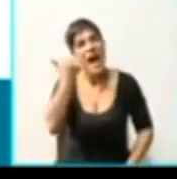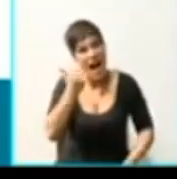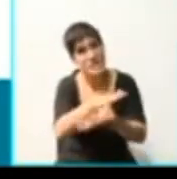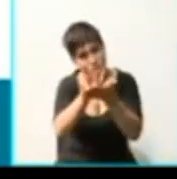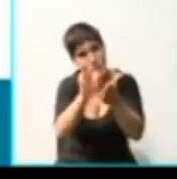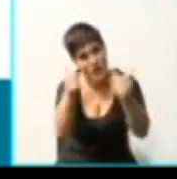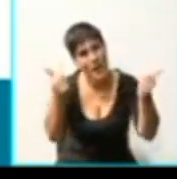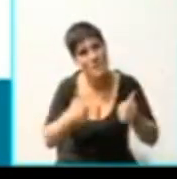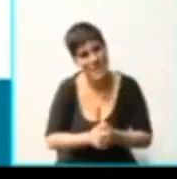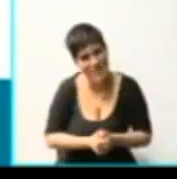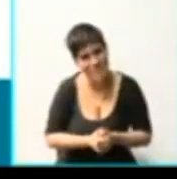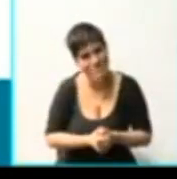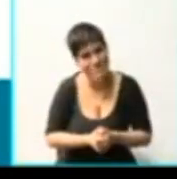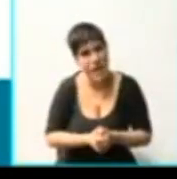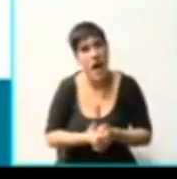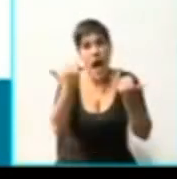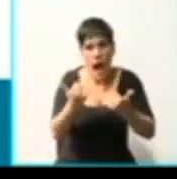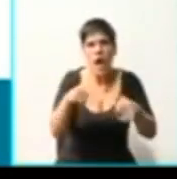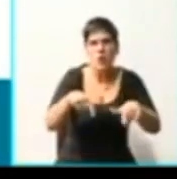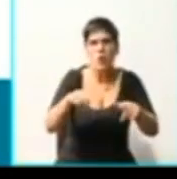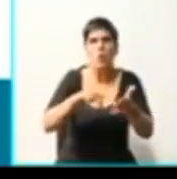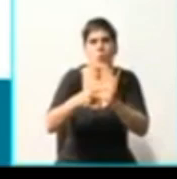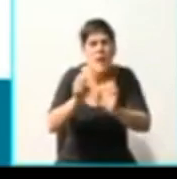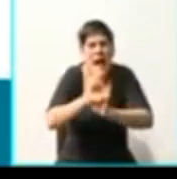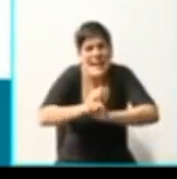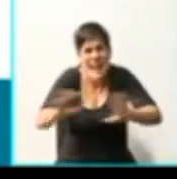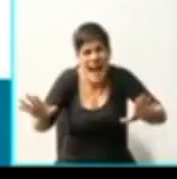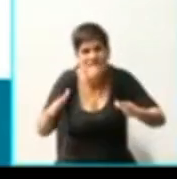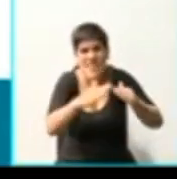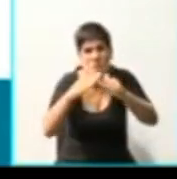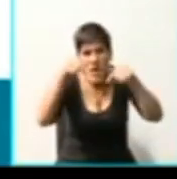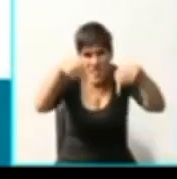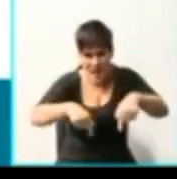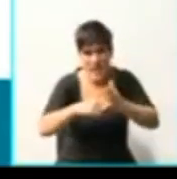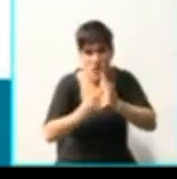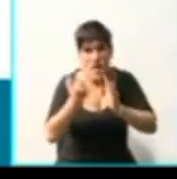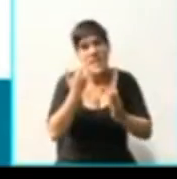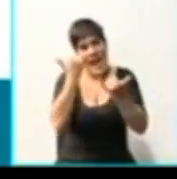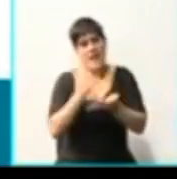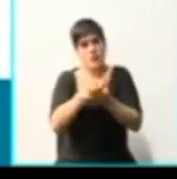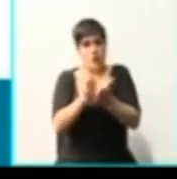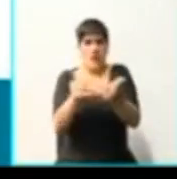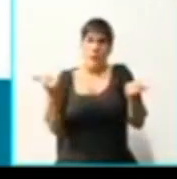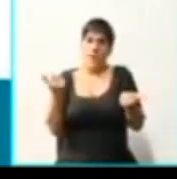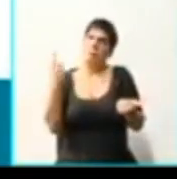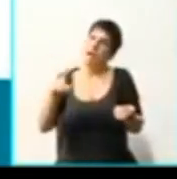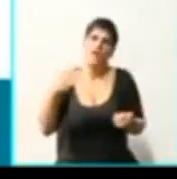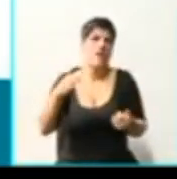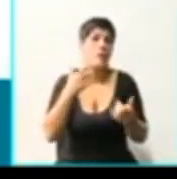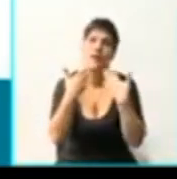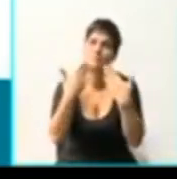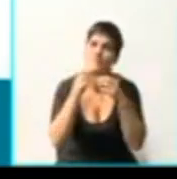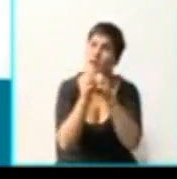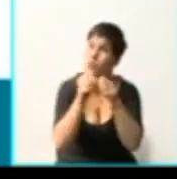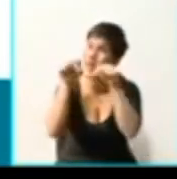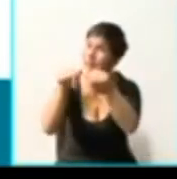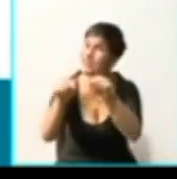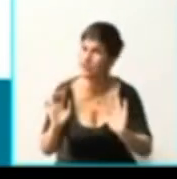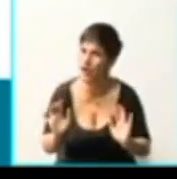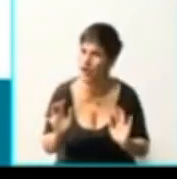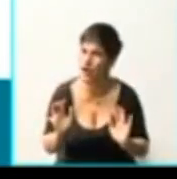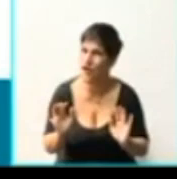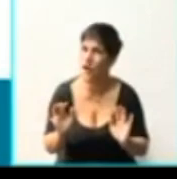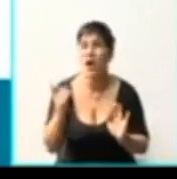rápida para el grave problema de la vivienda que tiene esta ciudad, si pudiésemos discutir eso, si no se priorizaran